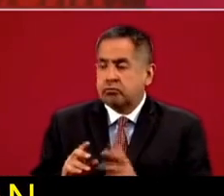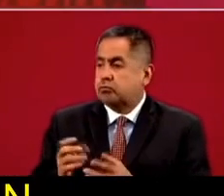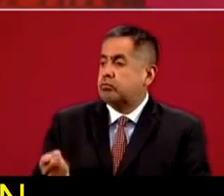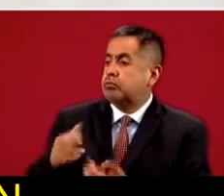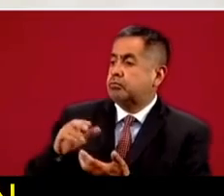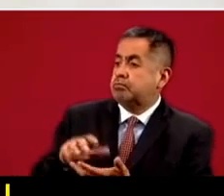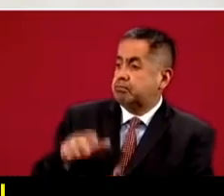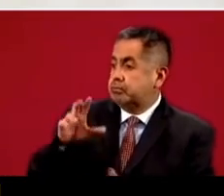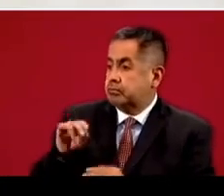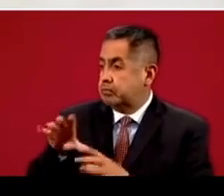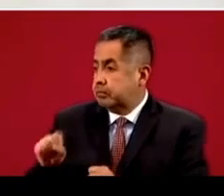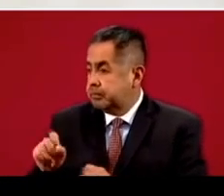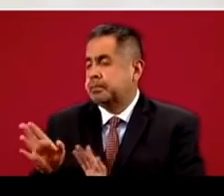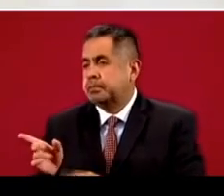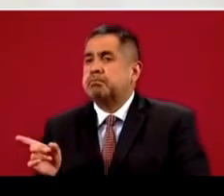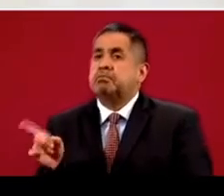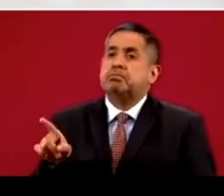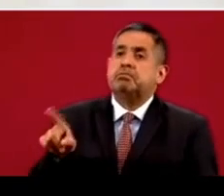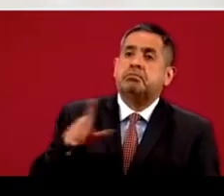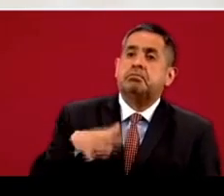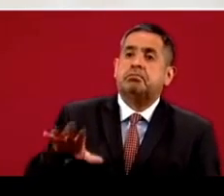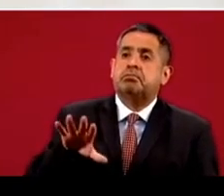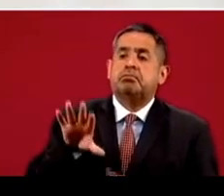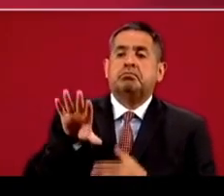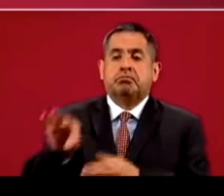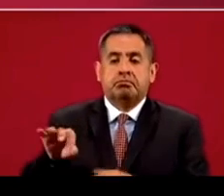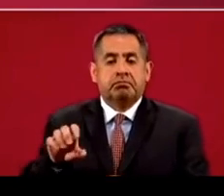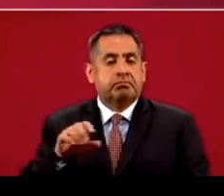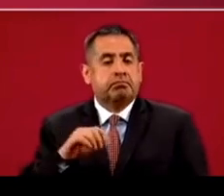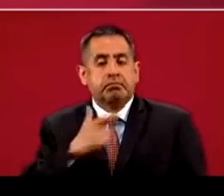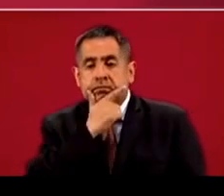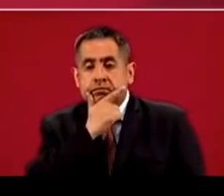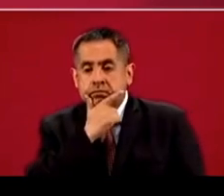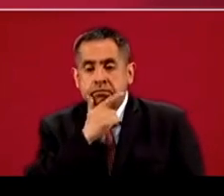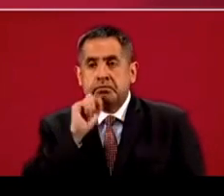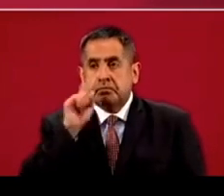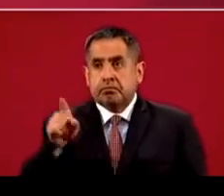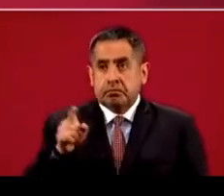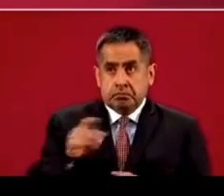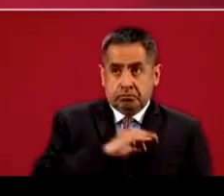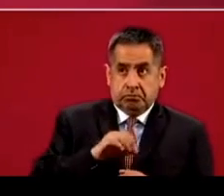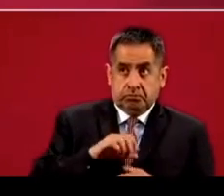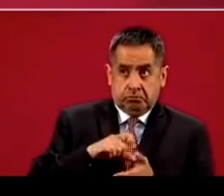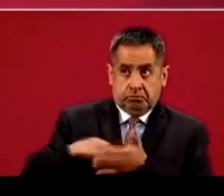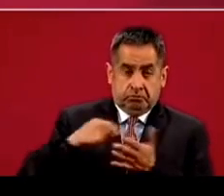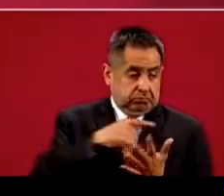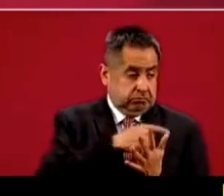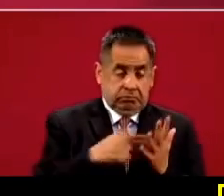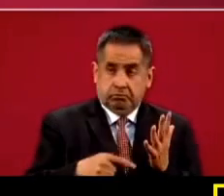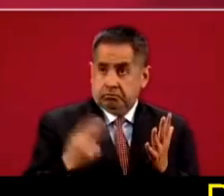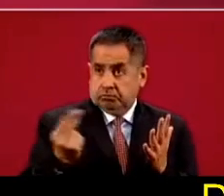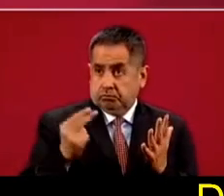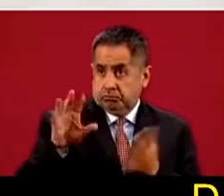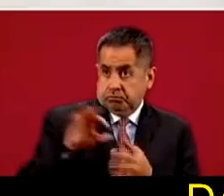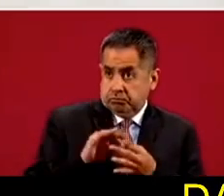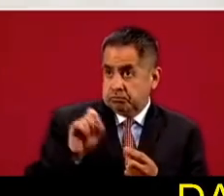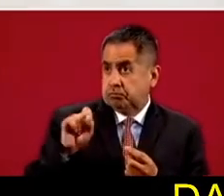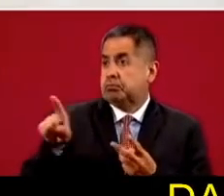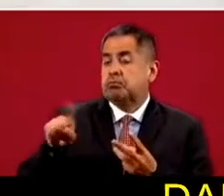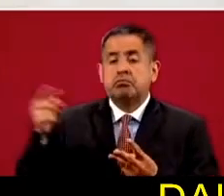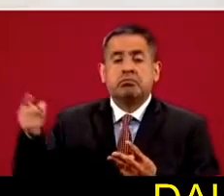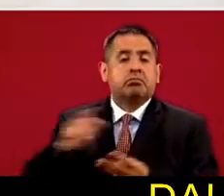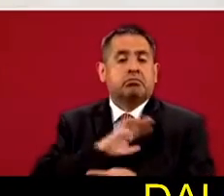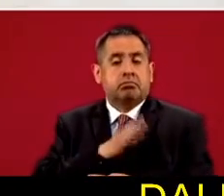medicamento como tal, a Inglaterra, las mismas claves, y también a España.